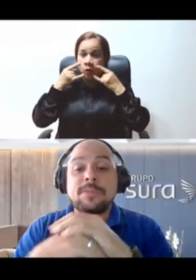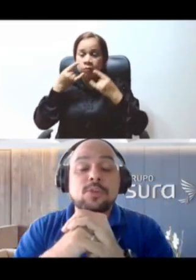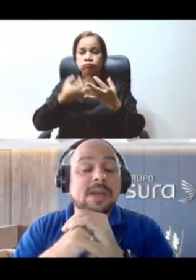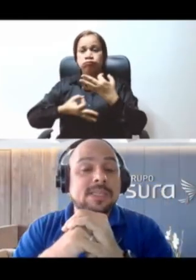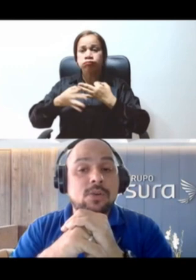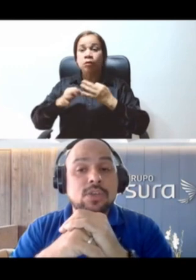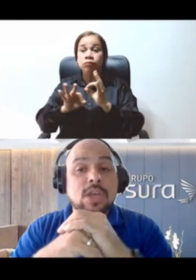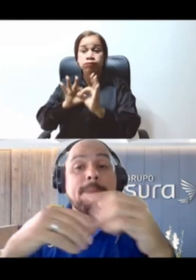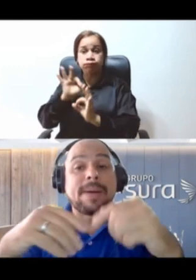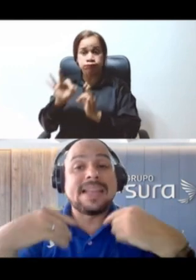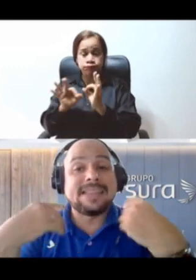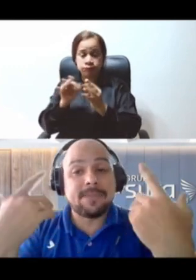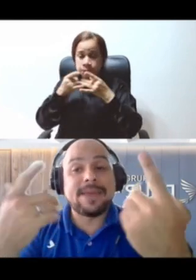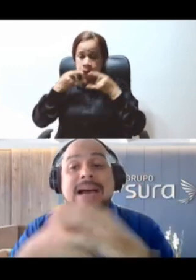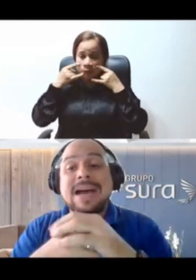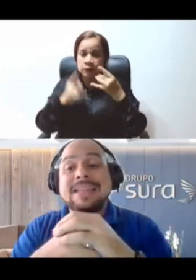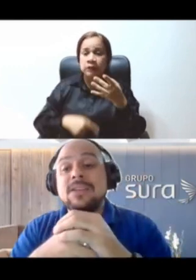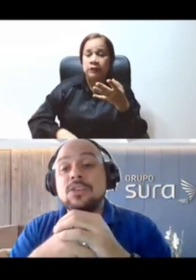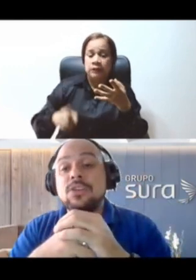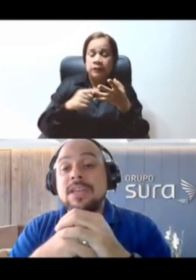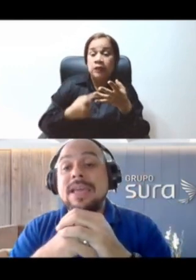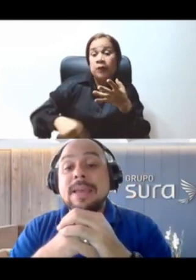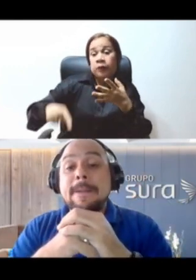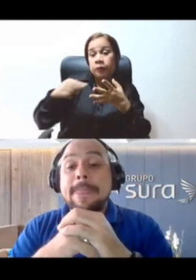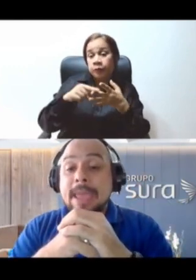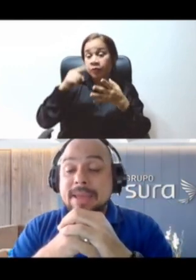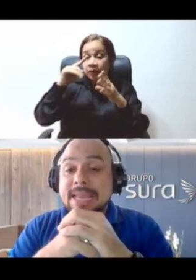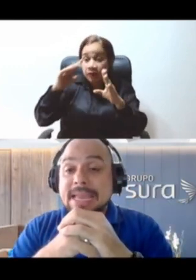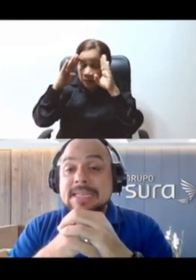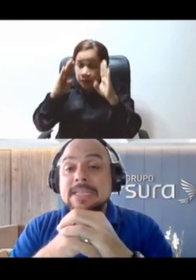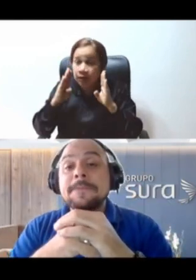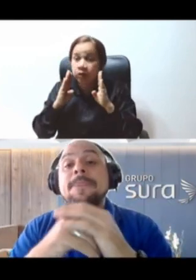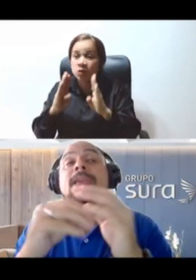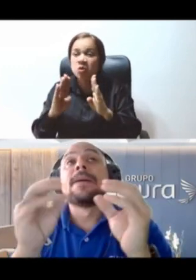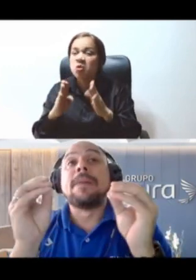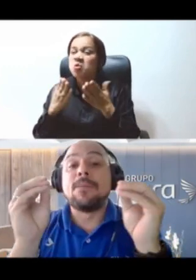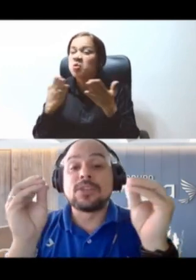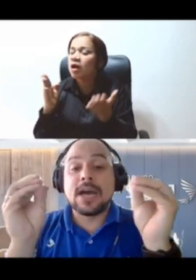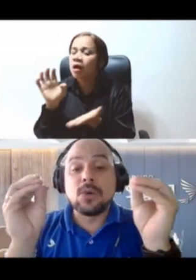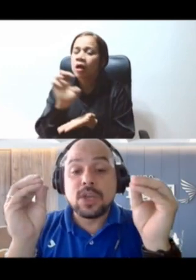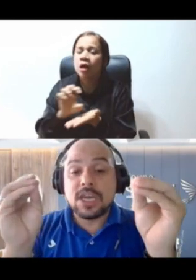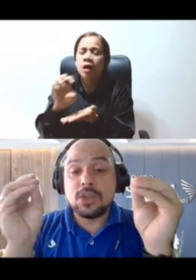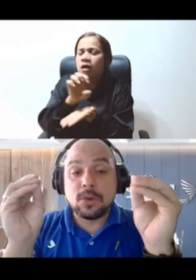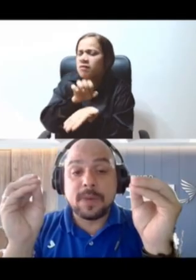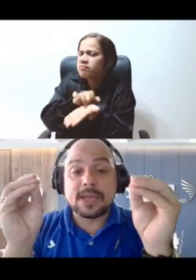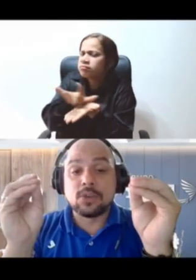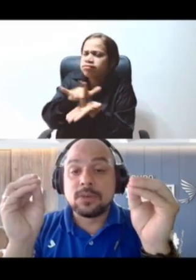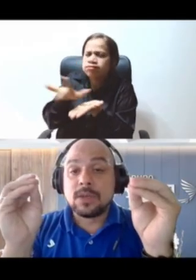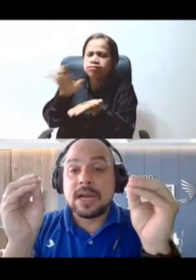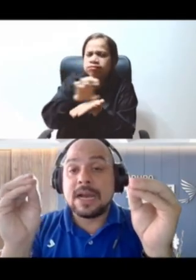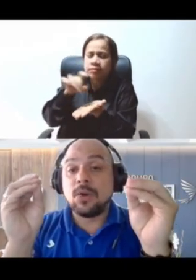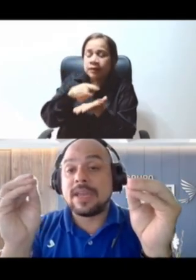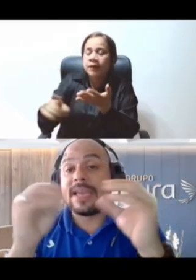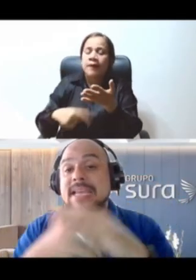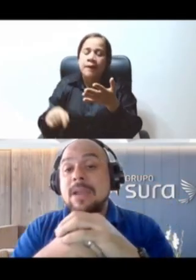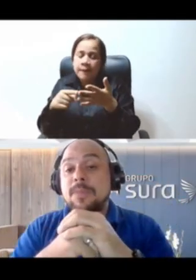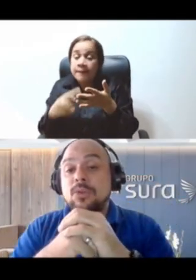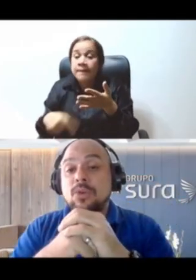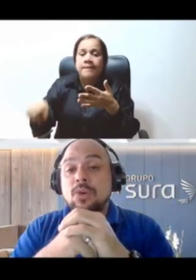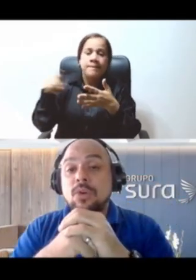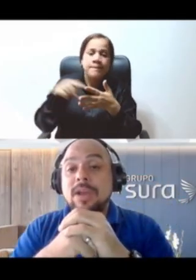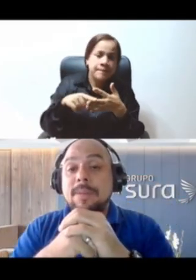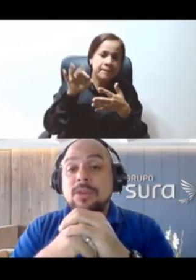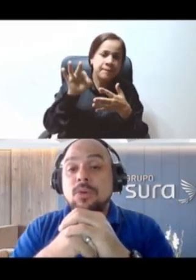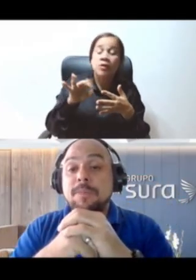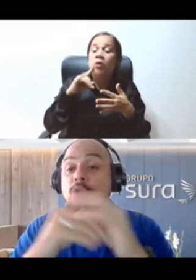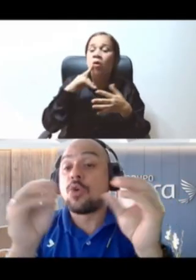en esos conceptos básicos para el tema de la atención de emergencias. Vamos a dar un quinto paso a lo que es